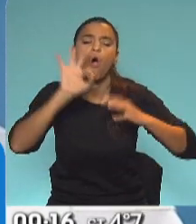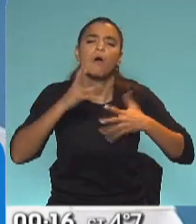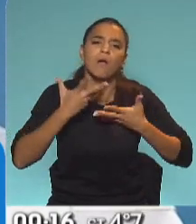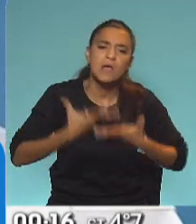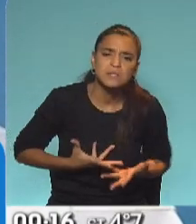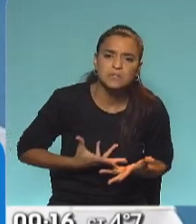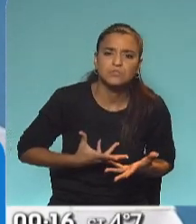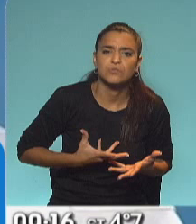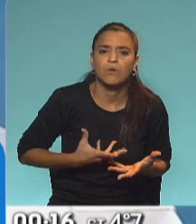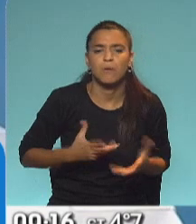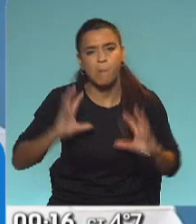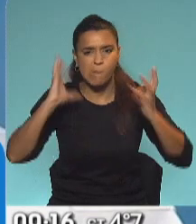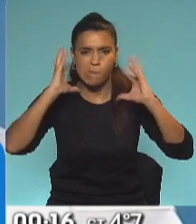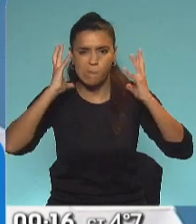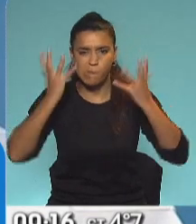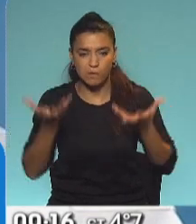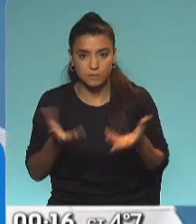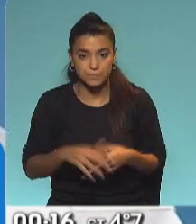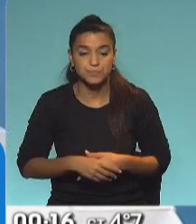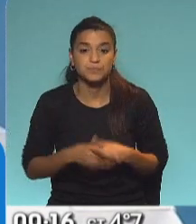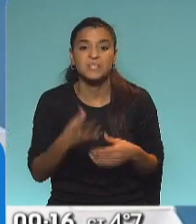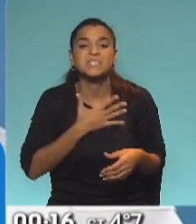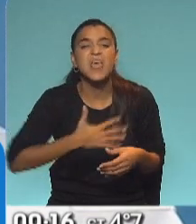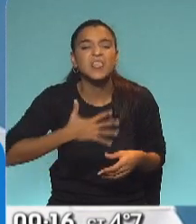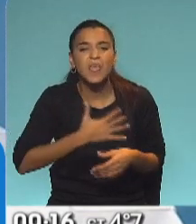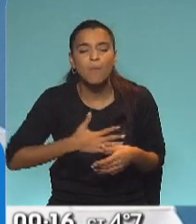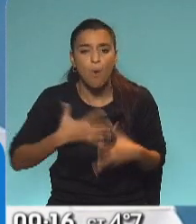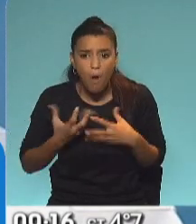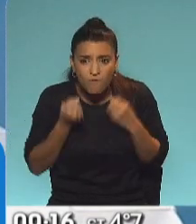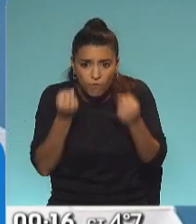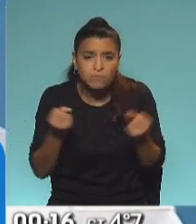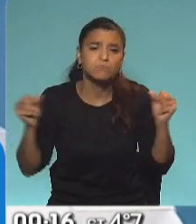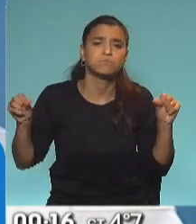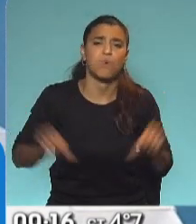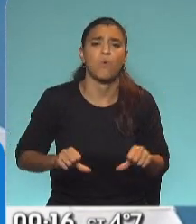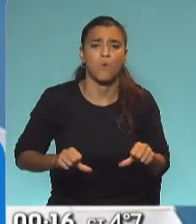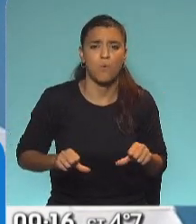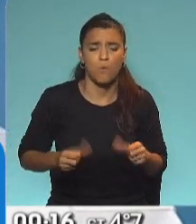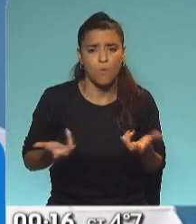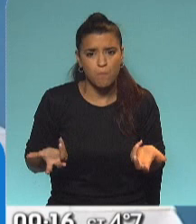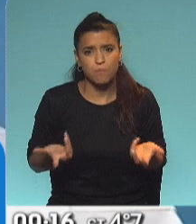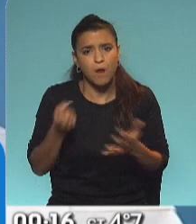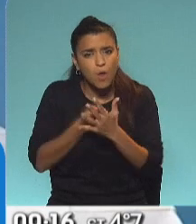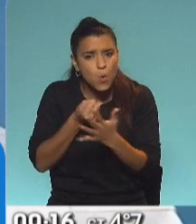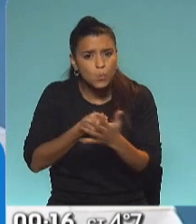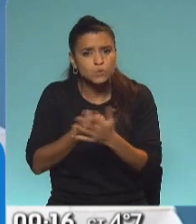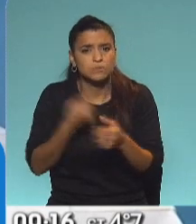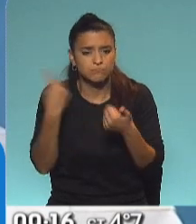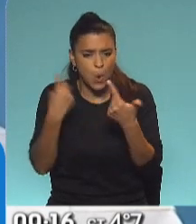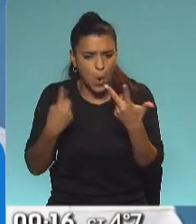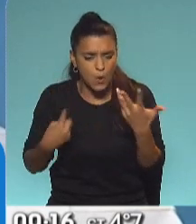cansancio en mal humor. Sentimos que todo esfuerzo es poco para lidiar con todo lo que tenemos que